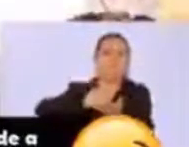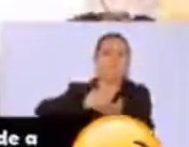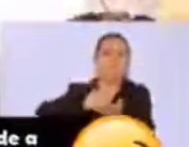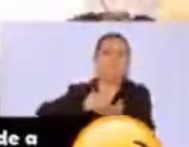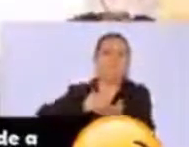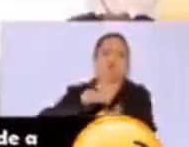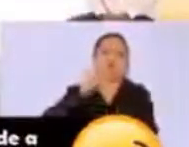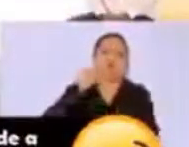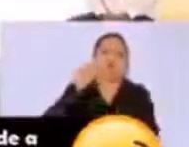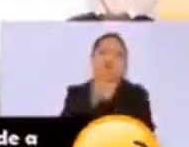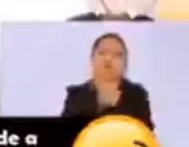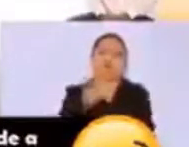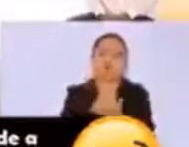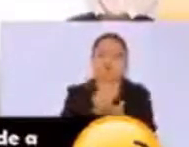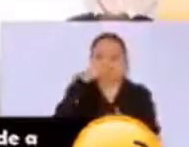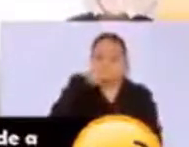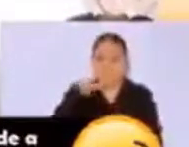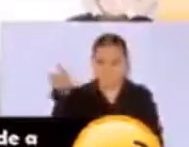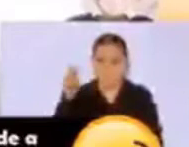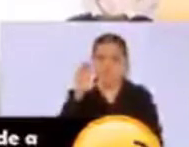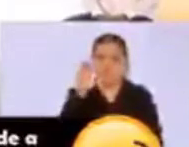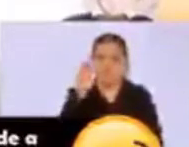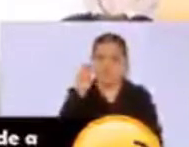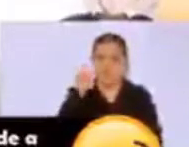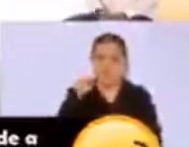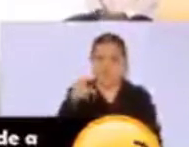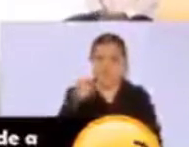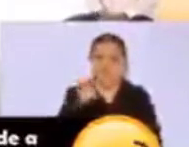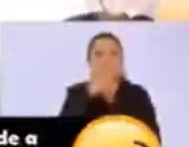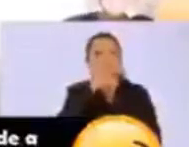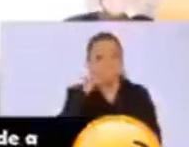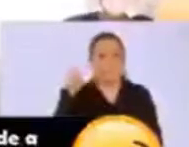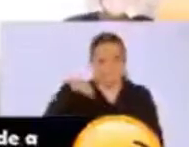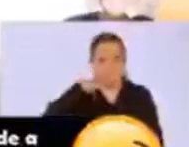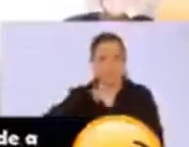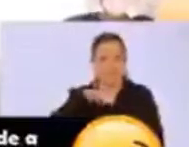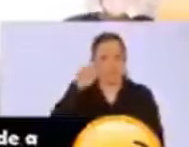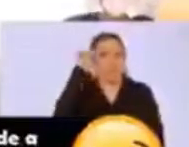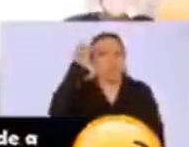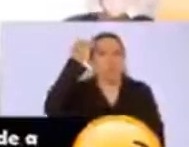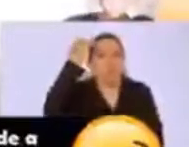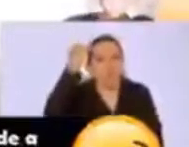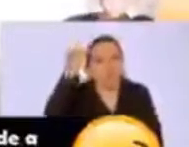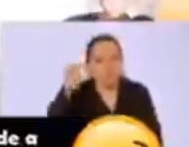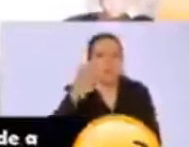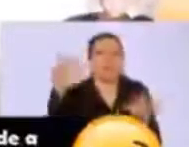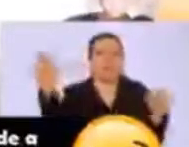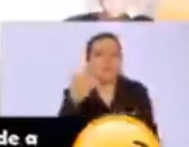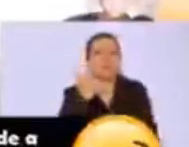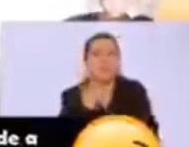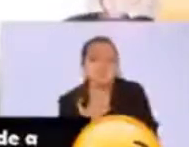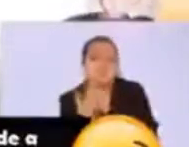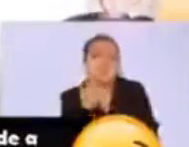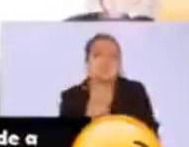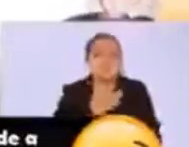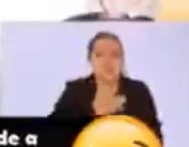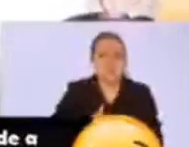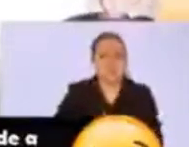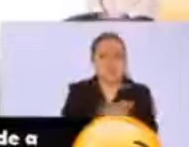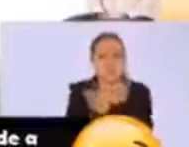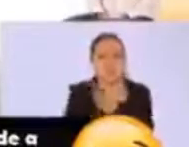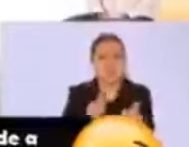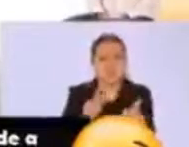ciudad, cosa que hicimos nosotros durante mucho tiempo luchando por la justicia y por la democracia,